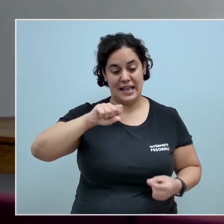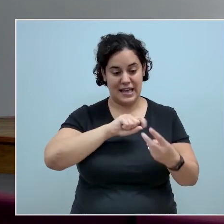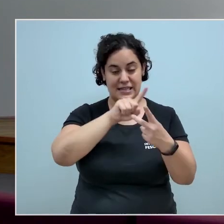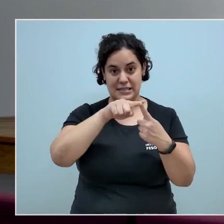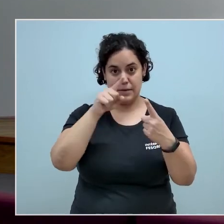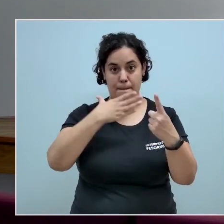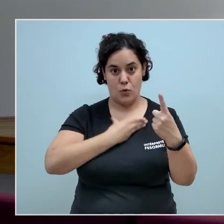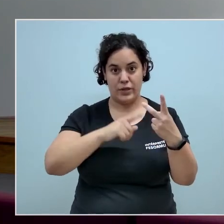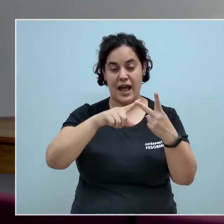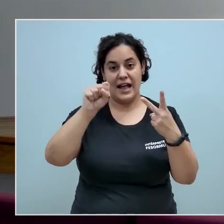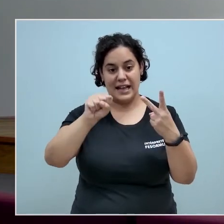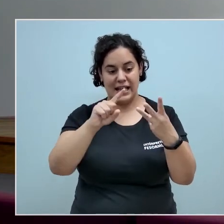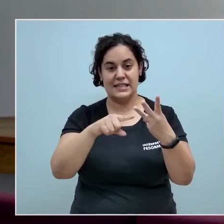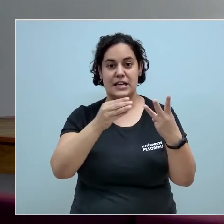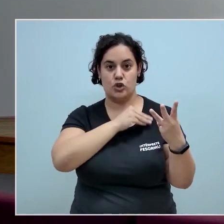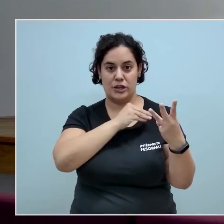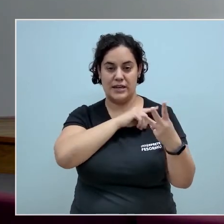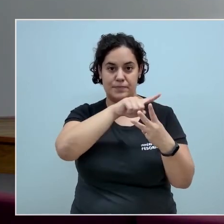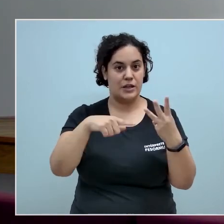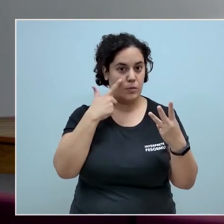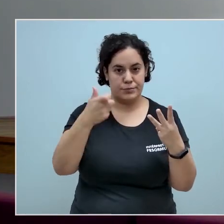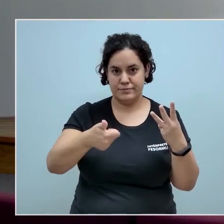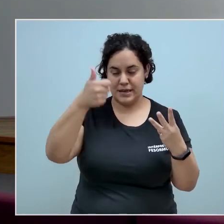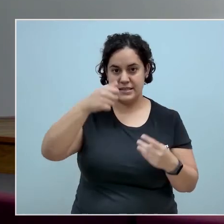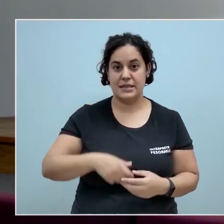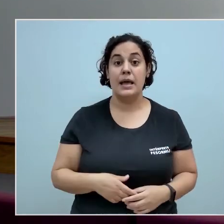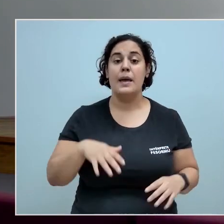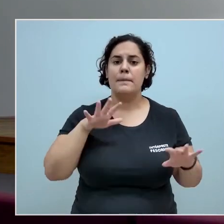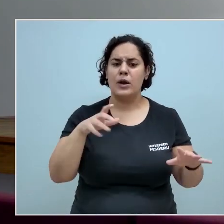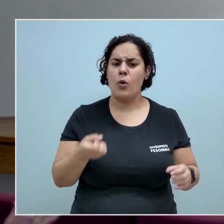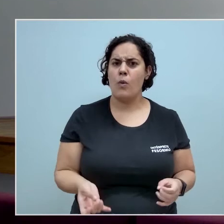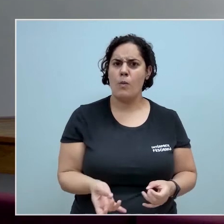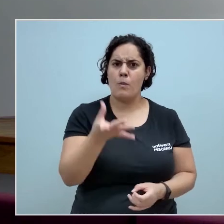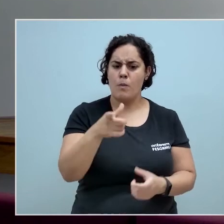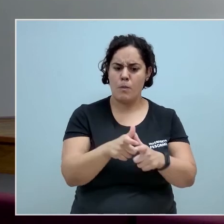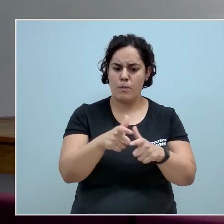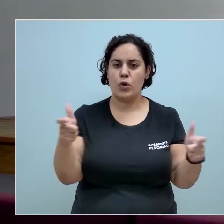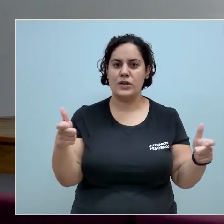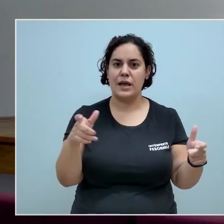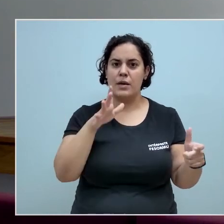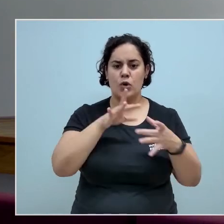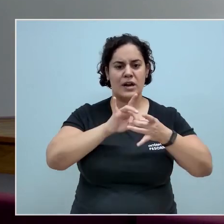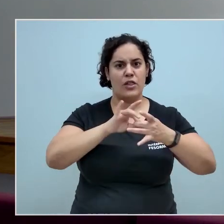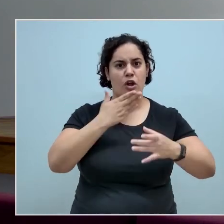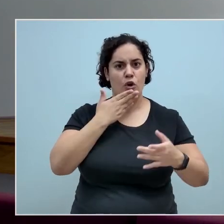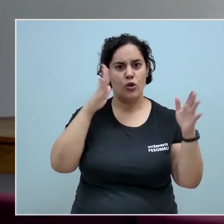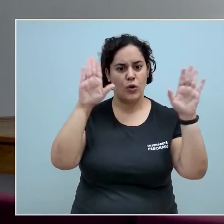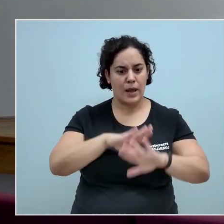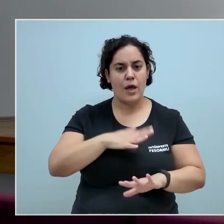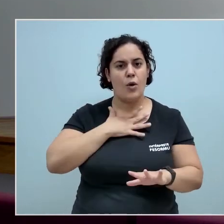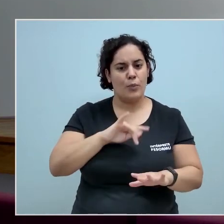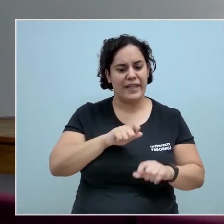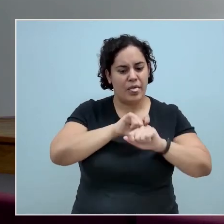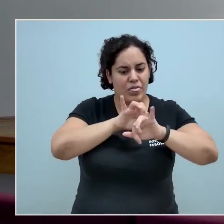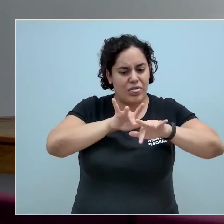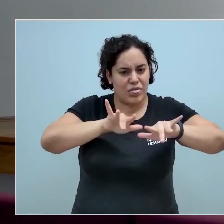más significativos. Pero ese brote relacionado al ocio nocturno podría extenderse a otros municipios, no solo Murcia y Totana,